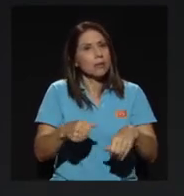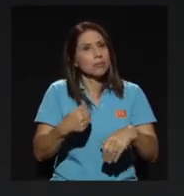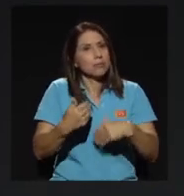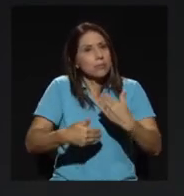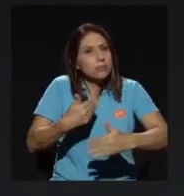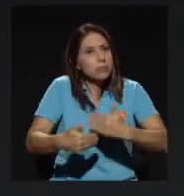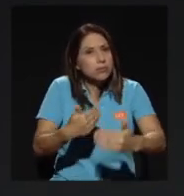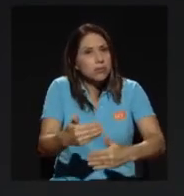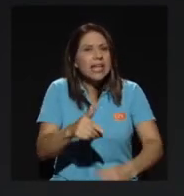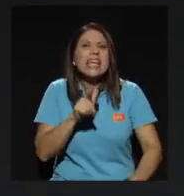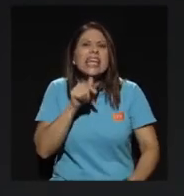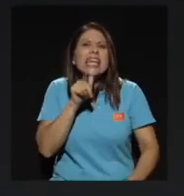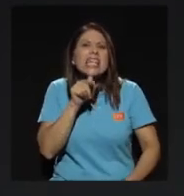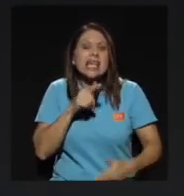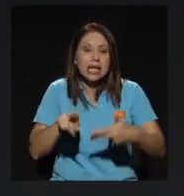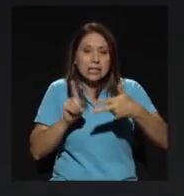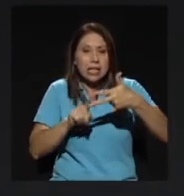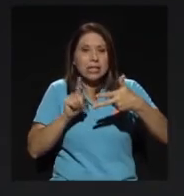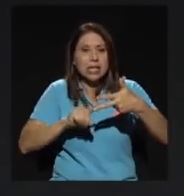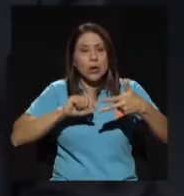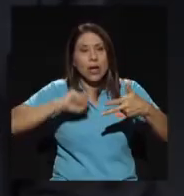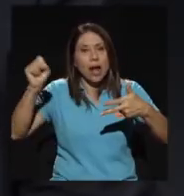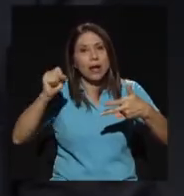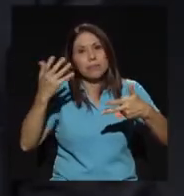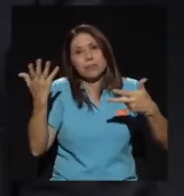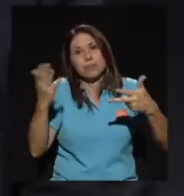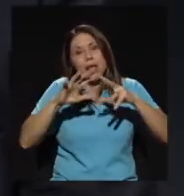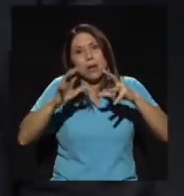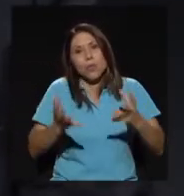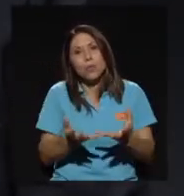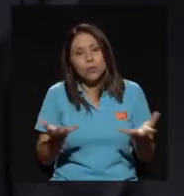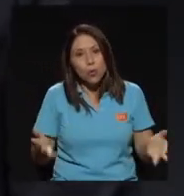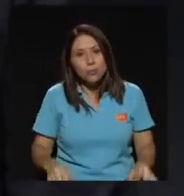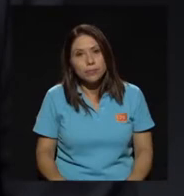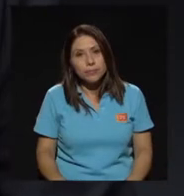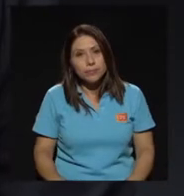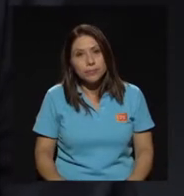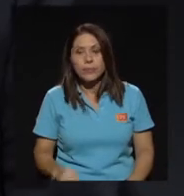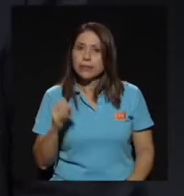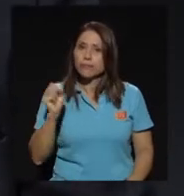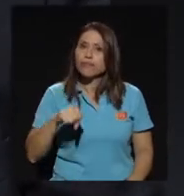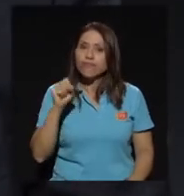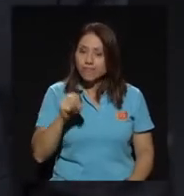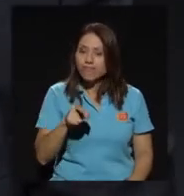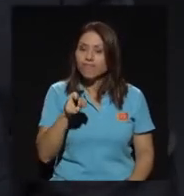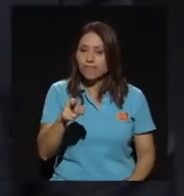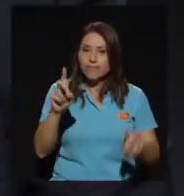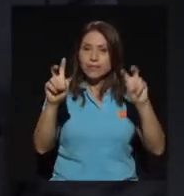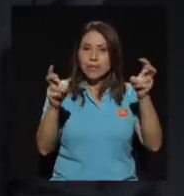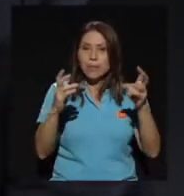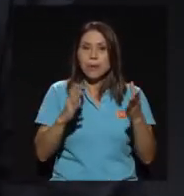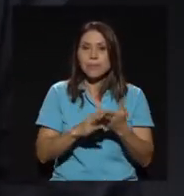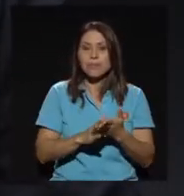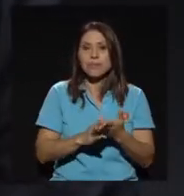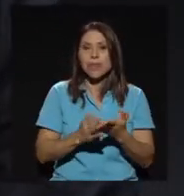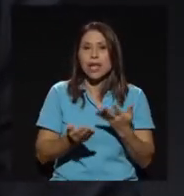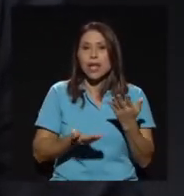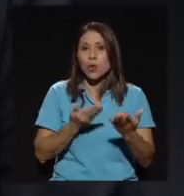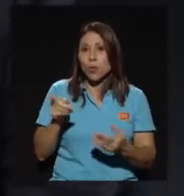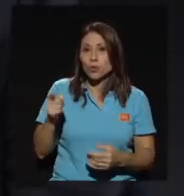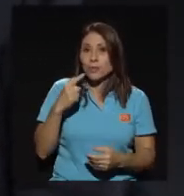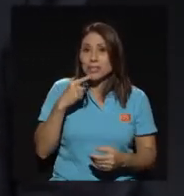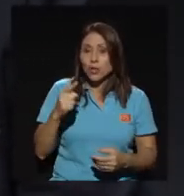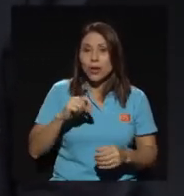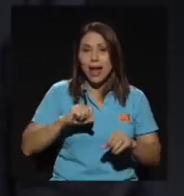quién es el tercero que sale ganando el mundo si ese es el tema el intercambio digamos cuando usted